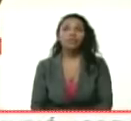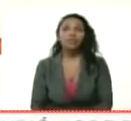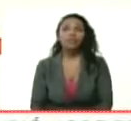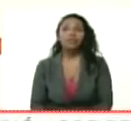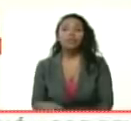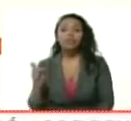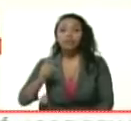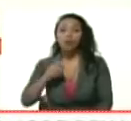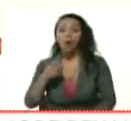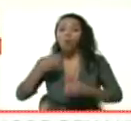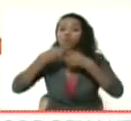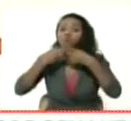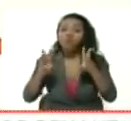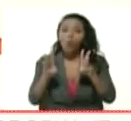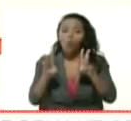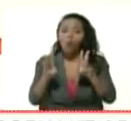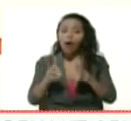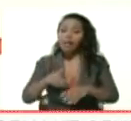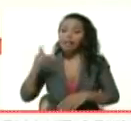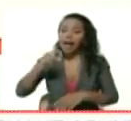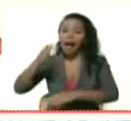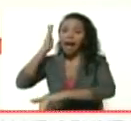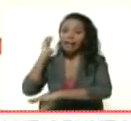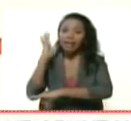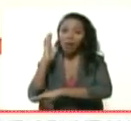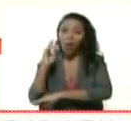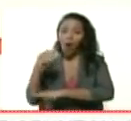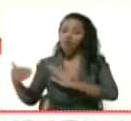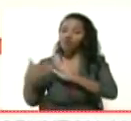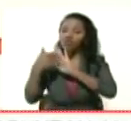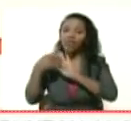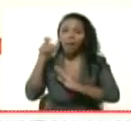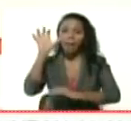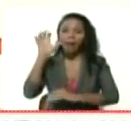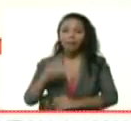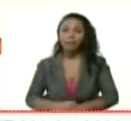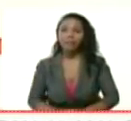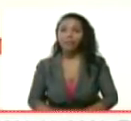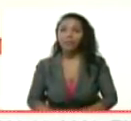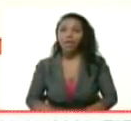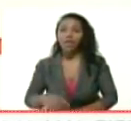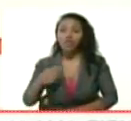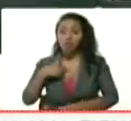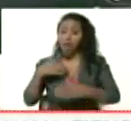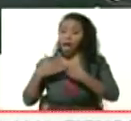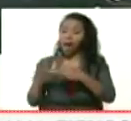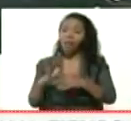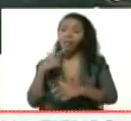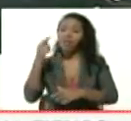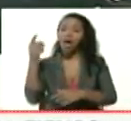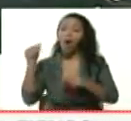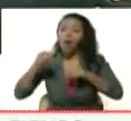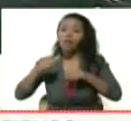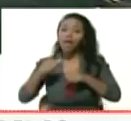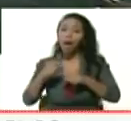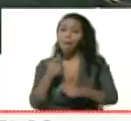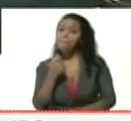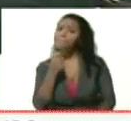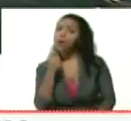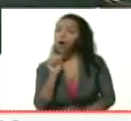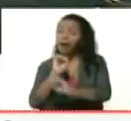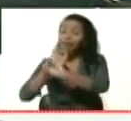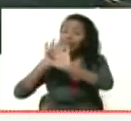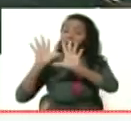veces públicamente que haya sanciones contra nuestro país. Entonces, que Elios Abraham diga ahorita que hay poca transparencia. Ah, bueno, dijera,